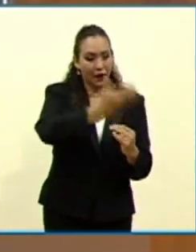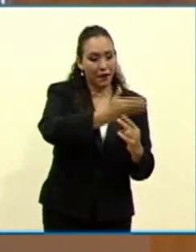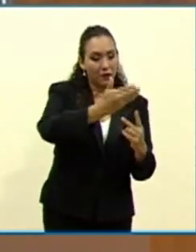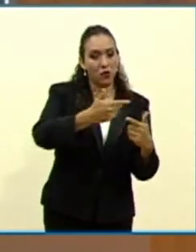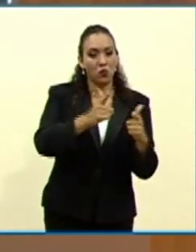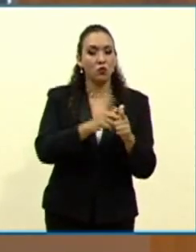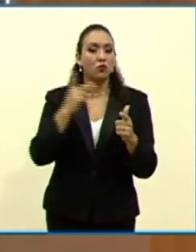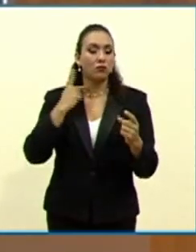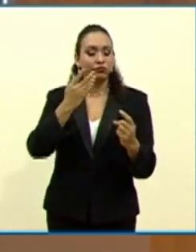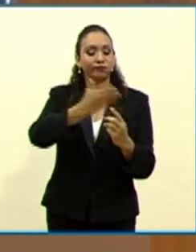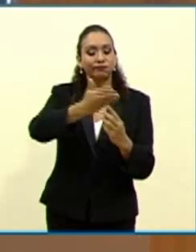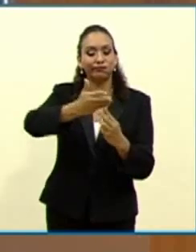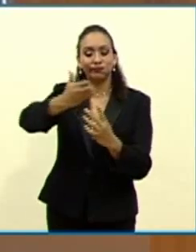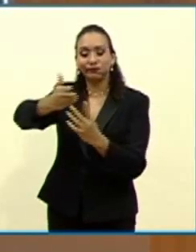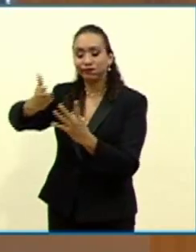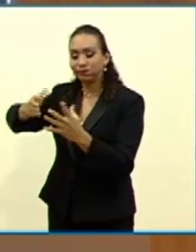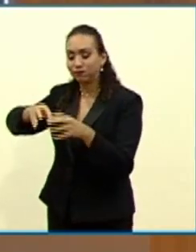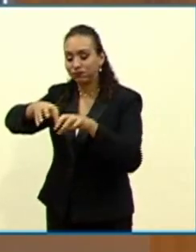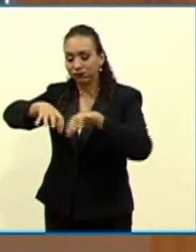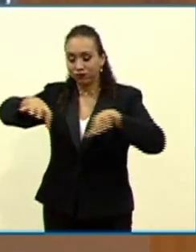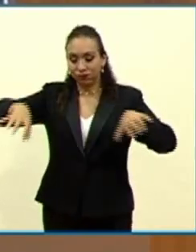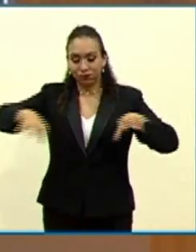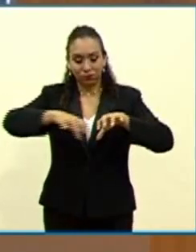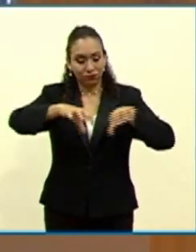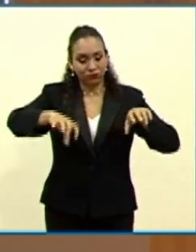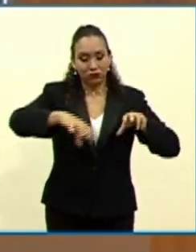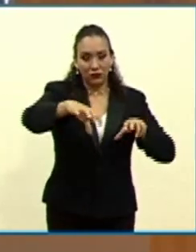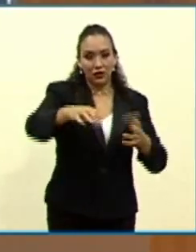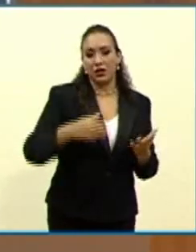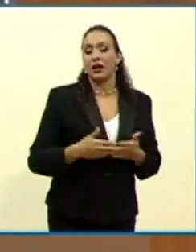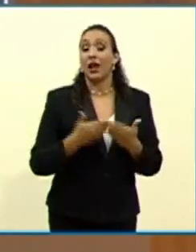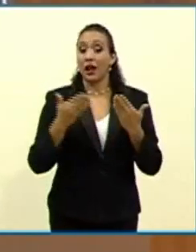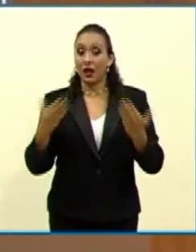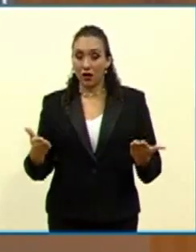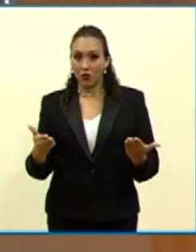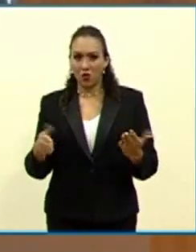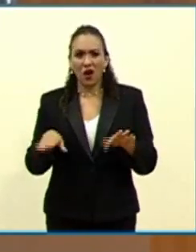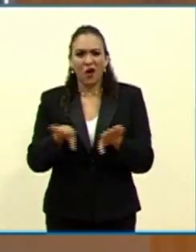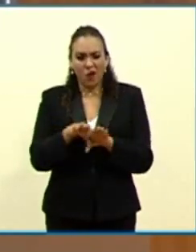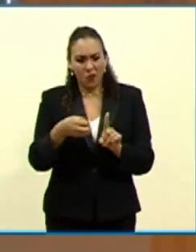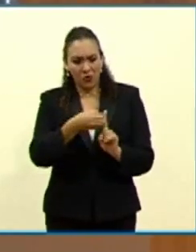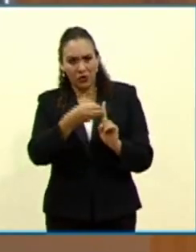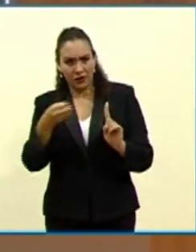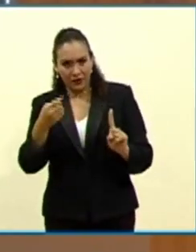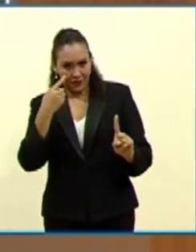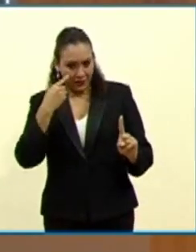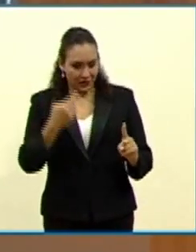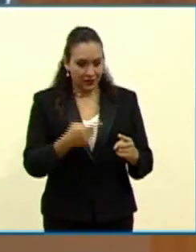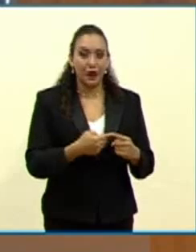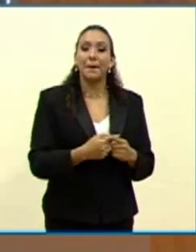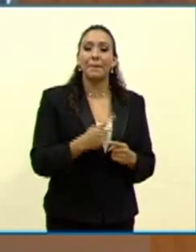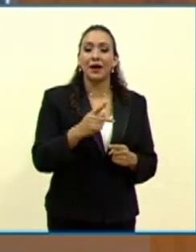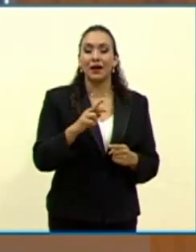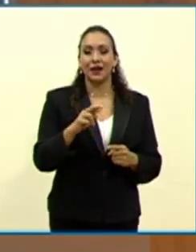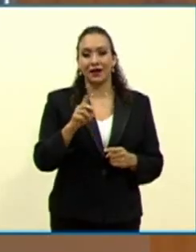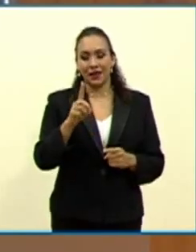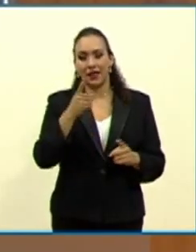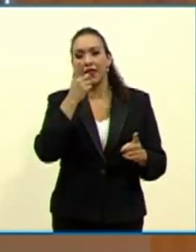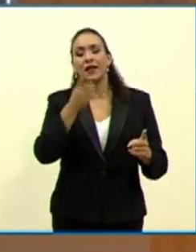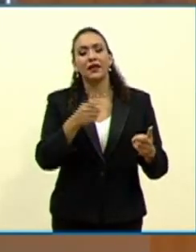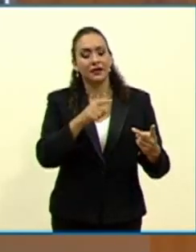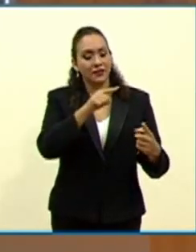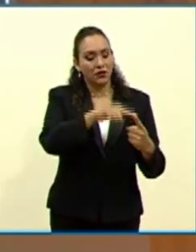jurisdiccional, se desarrolla la fórmula y se concluye que la asignación debe quedar de la siguiente manera. Al Partido Acción Nacional le